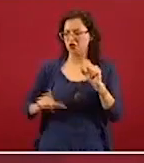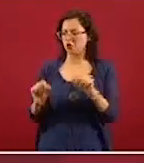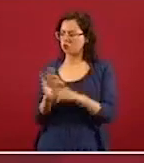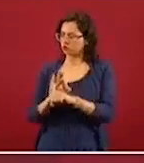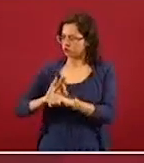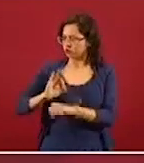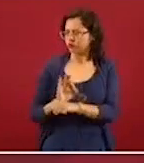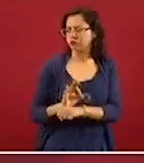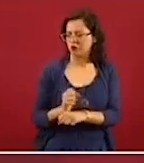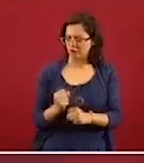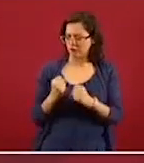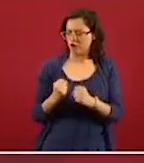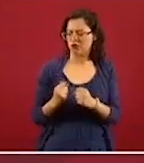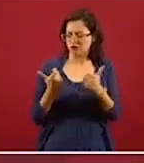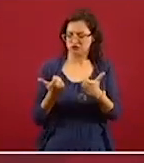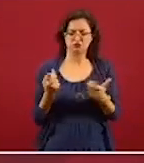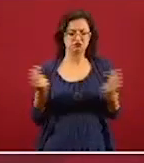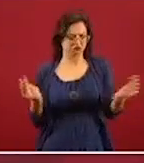vamos a